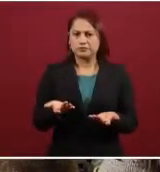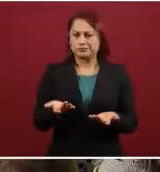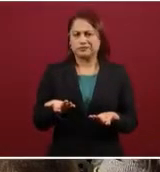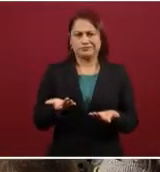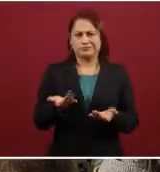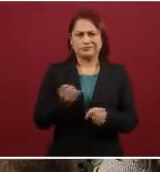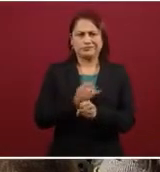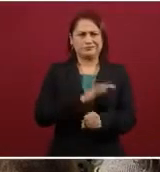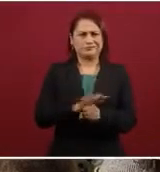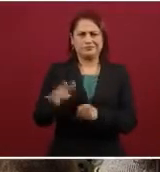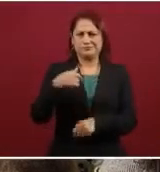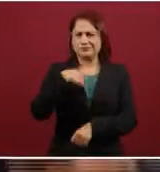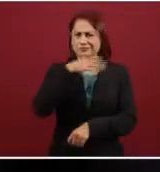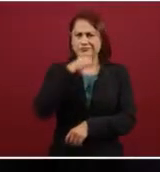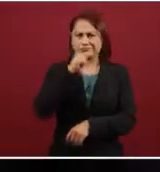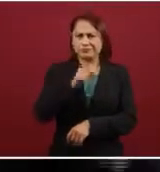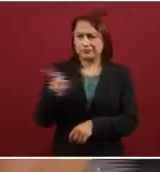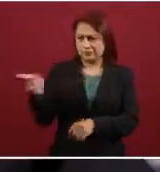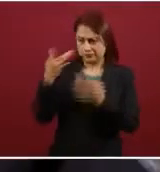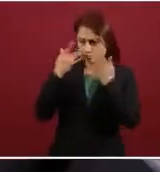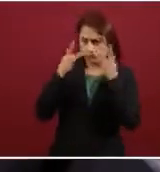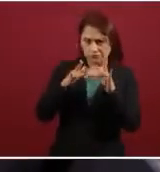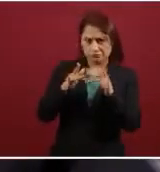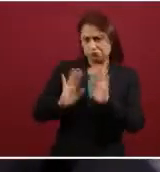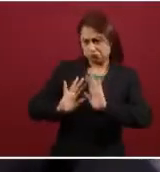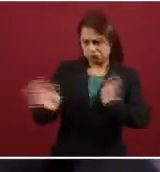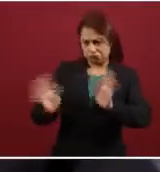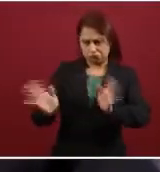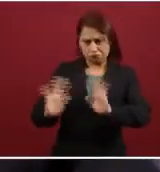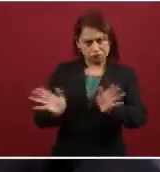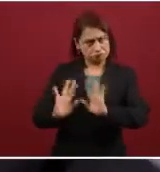Entonces el planteamiento fue ya,